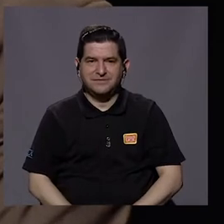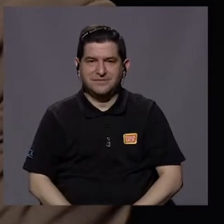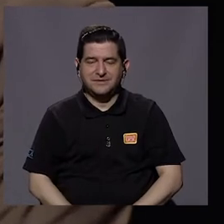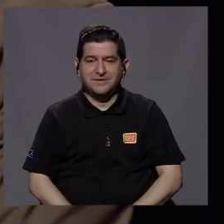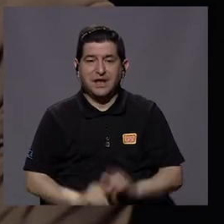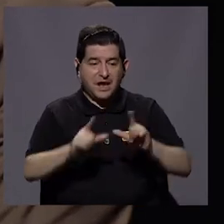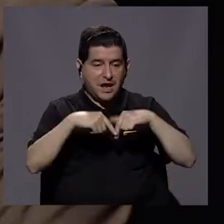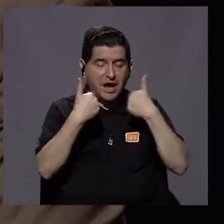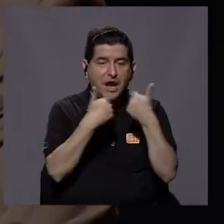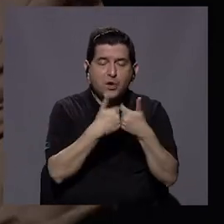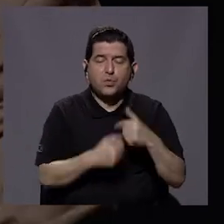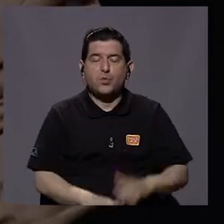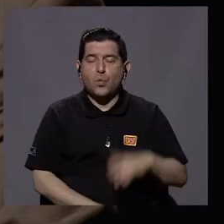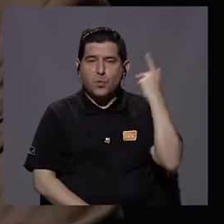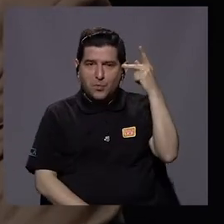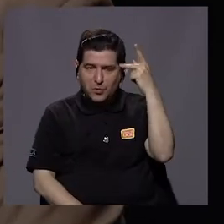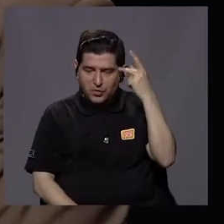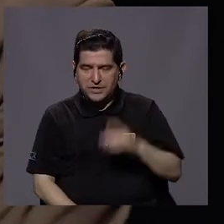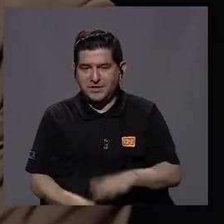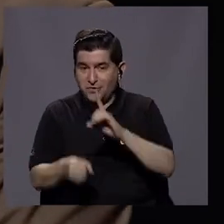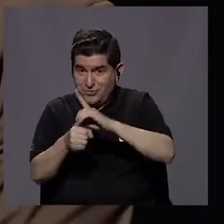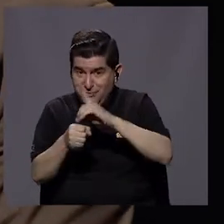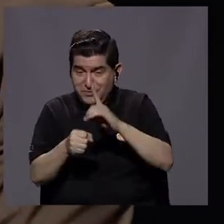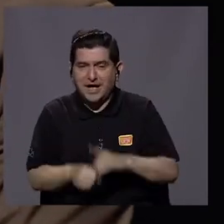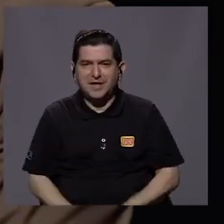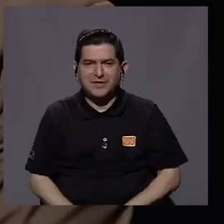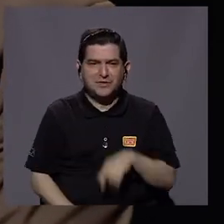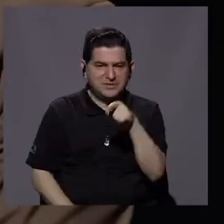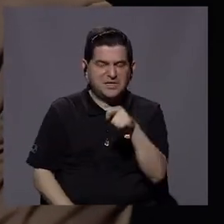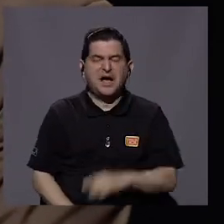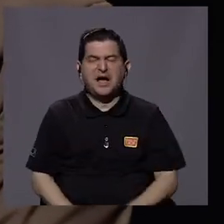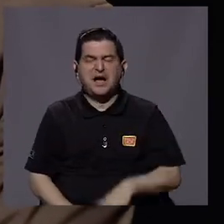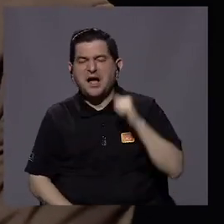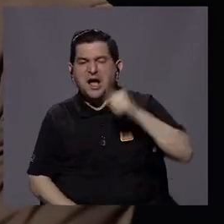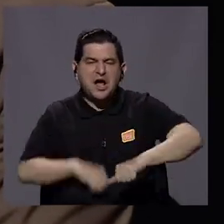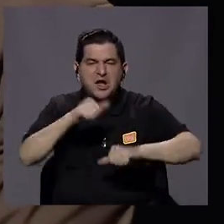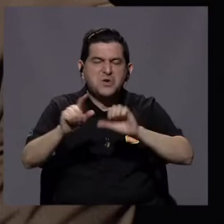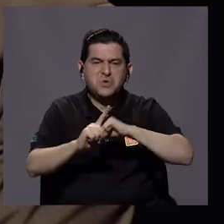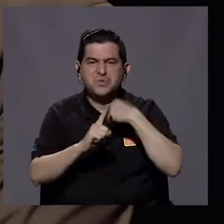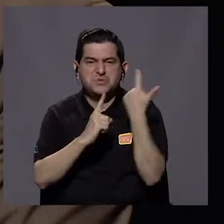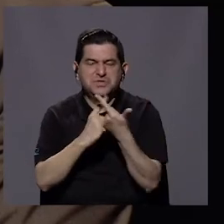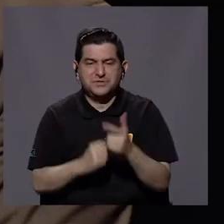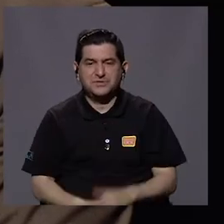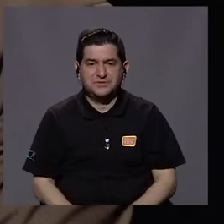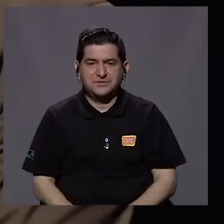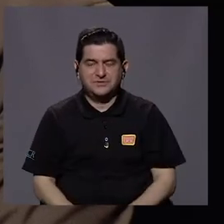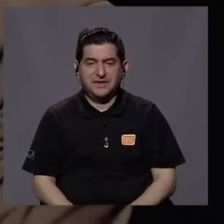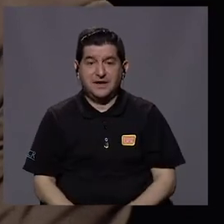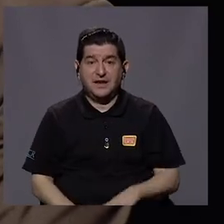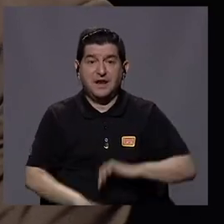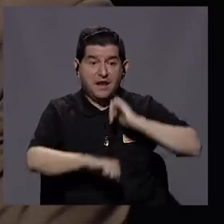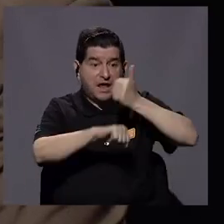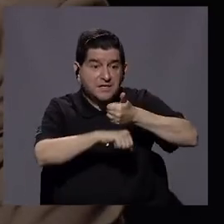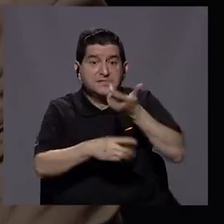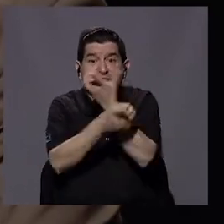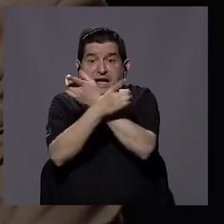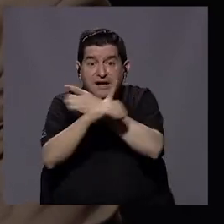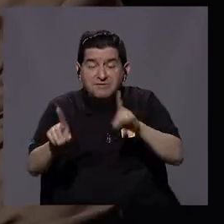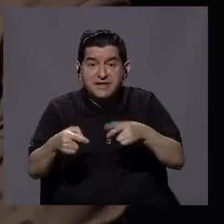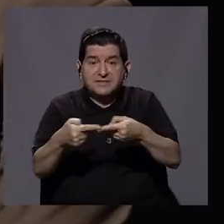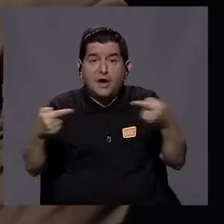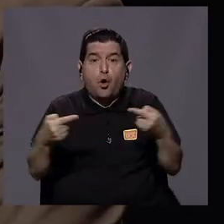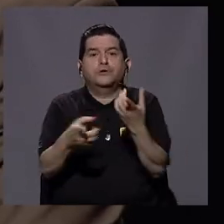nuestro cuerpo político, el legislador, pone a pelear a la sociedad en un revanchismo que más bien lo que hace es crear una